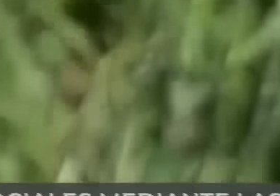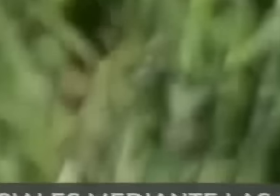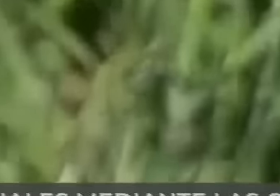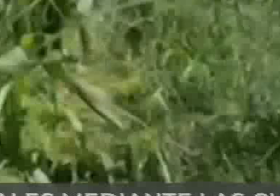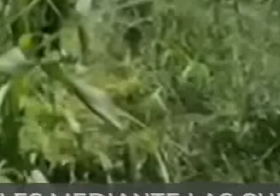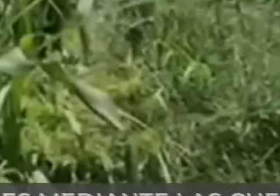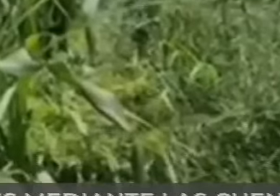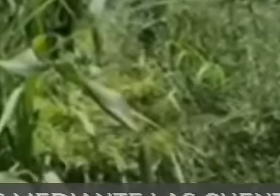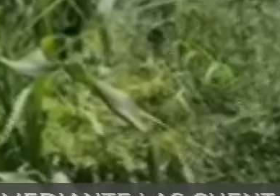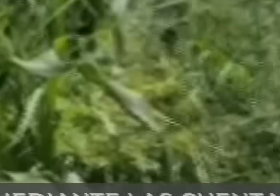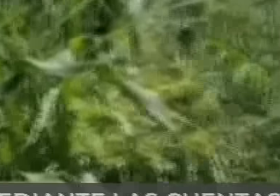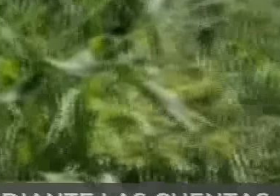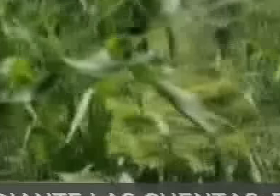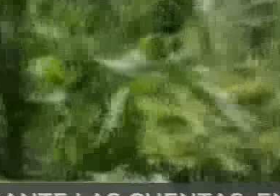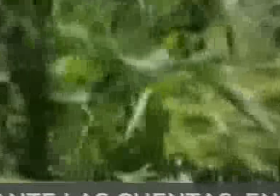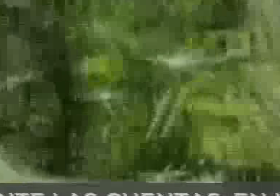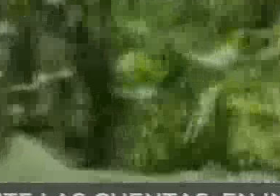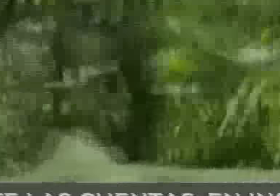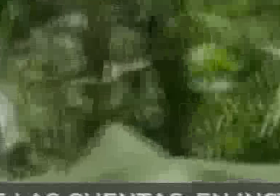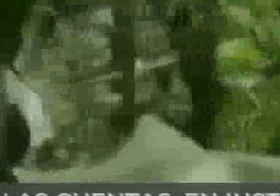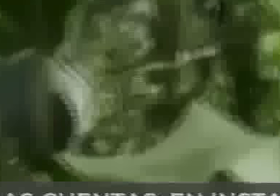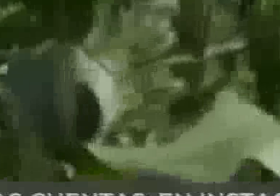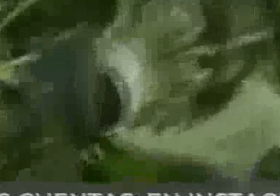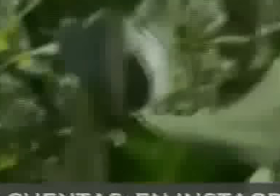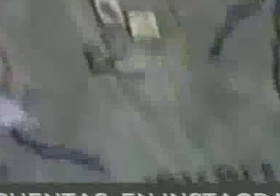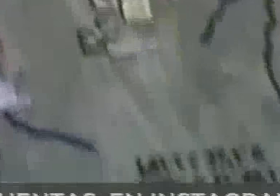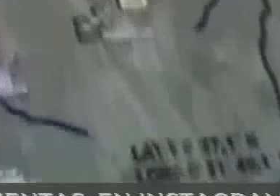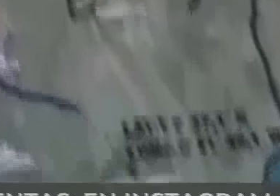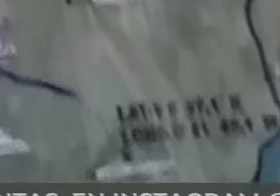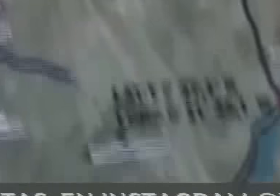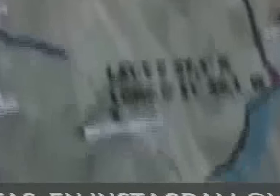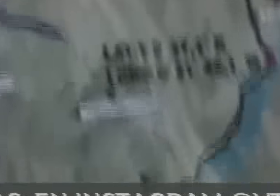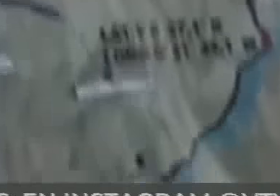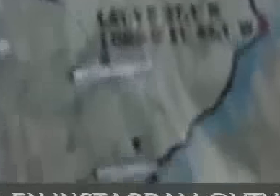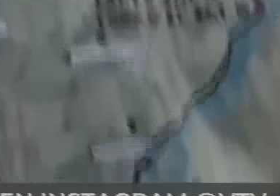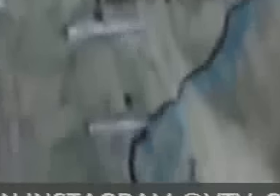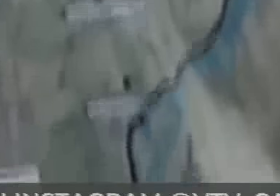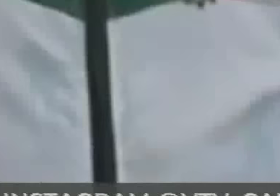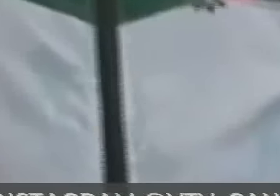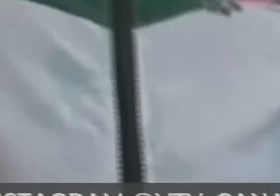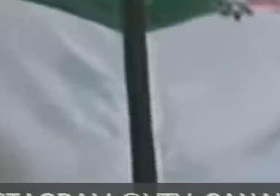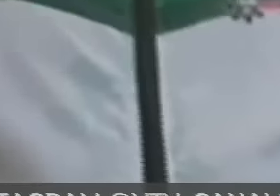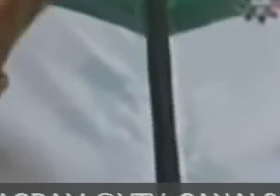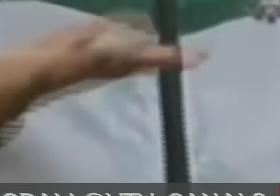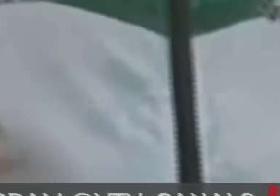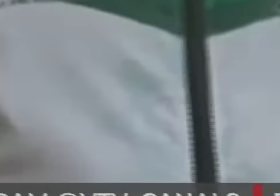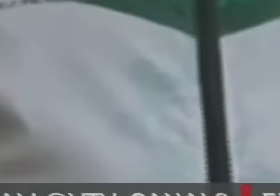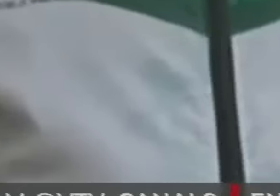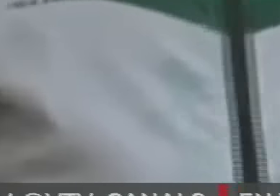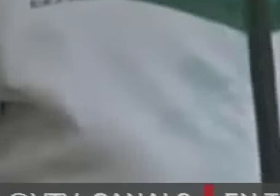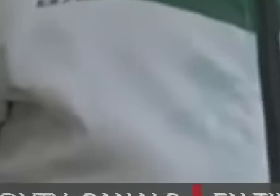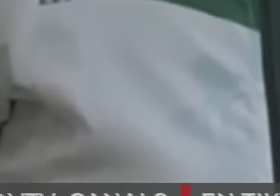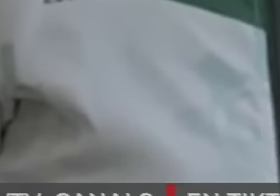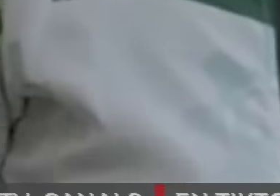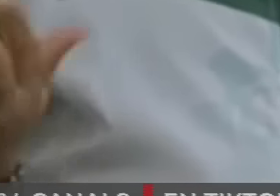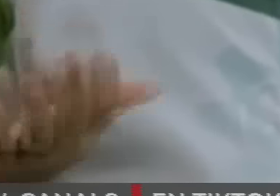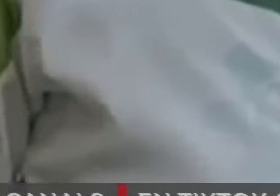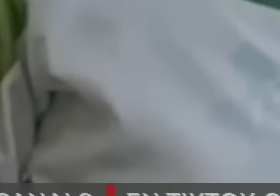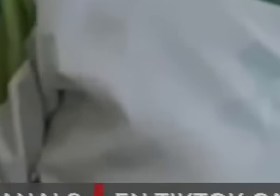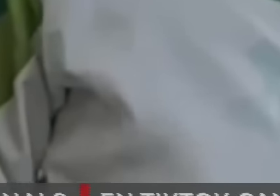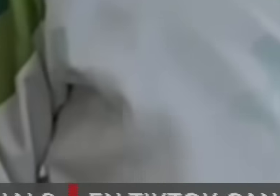la soya, la caraota, los ciclos combinados, pero podemos experimentar mucho más allá. Desde nuestro movimiento